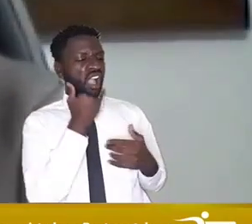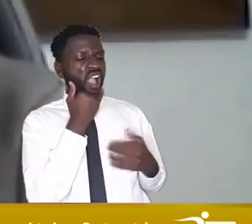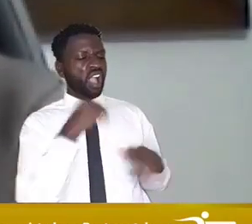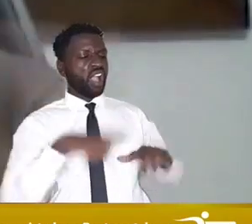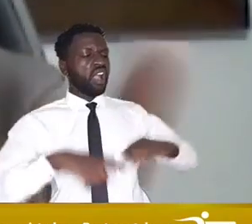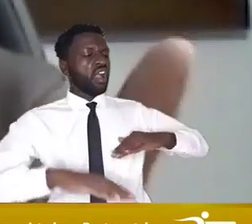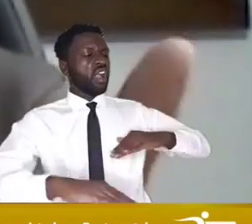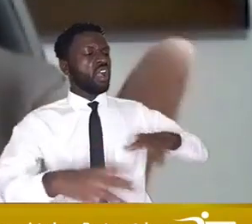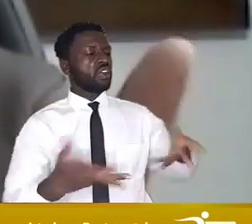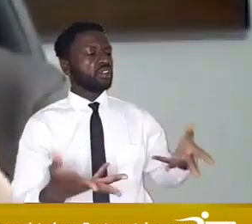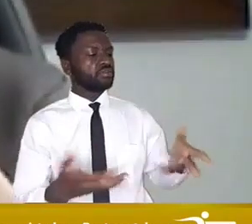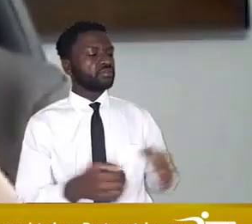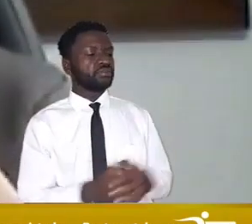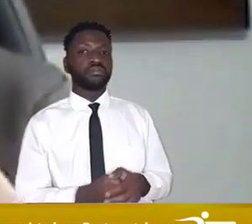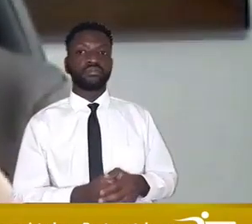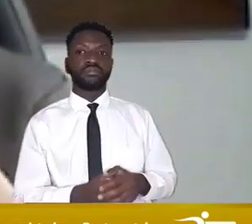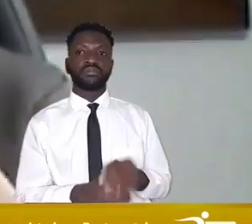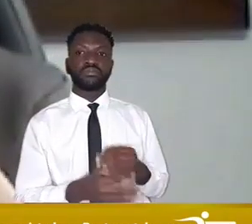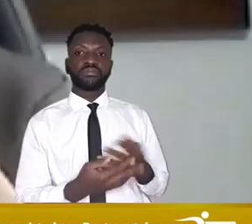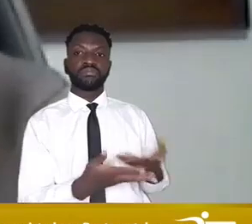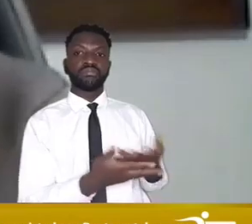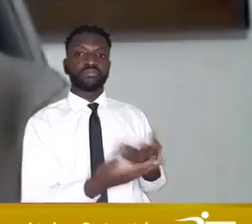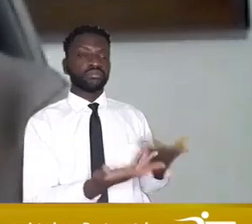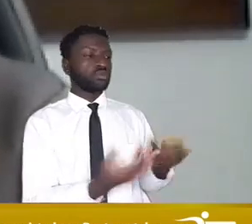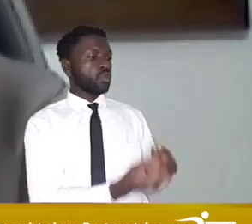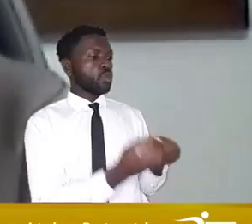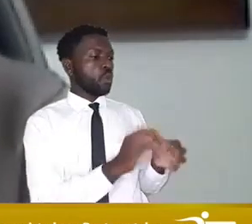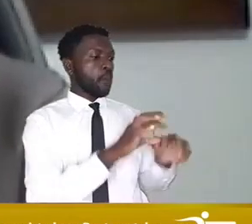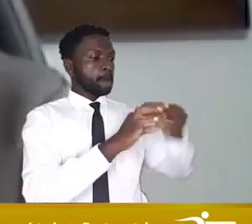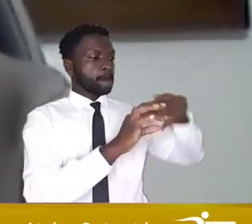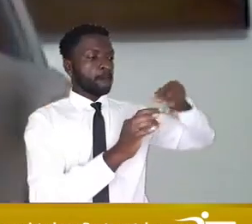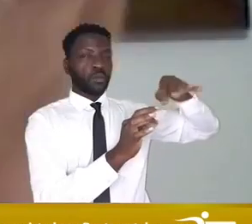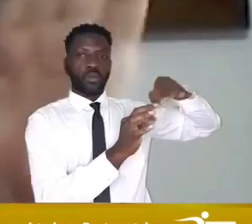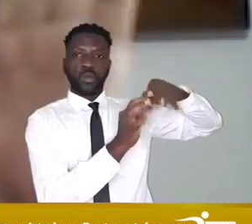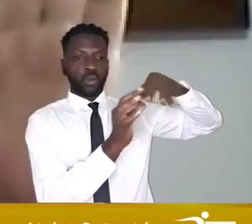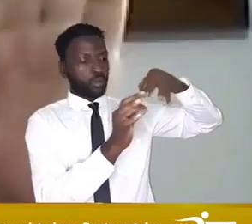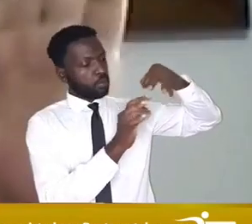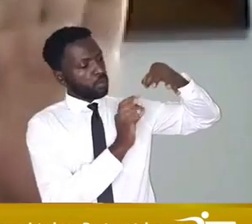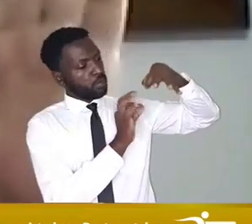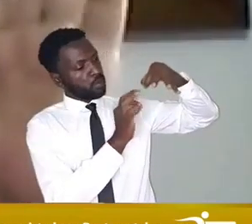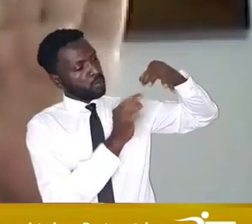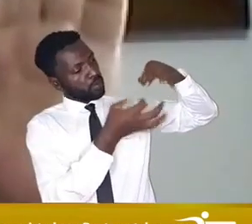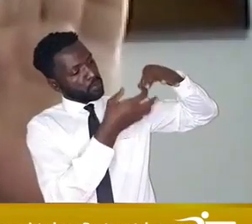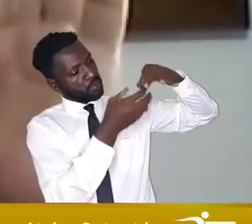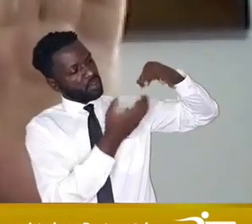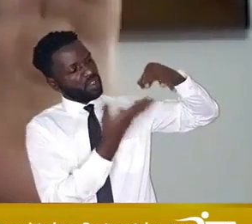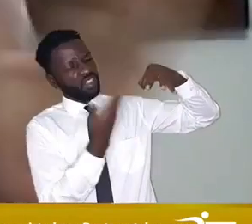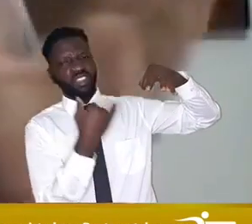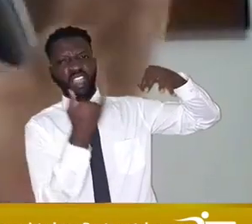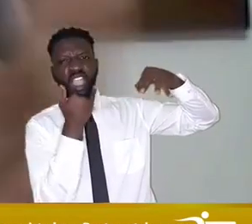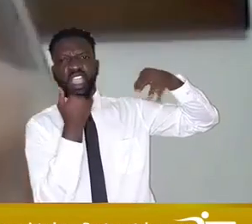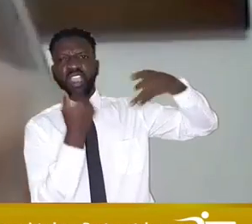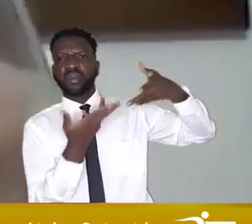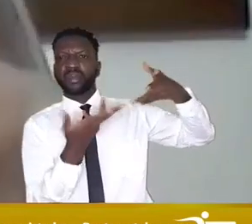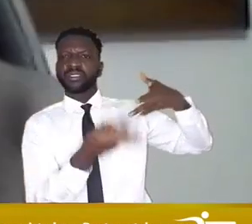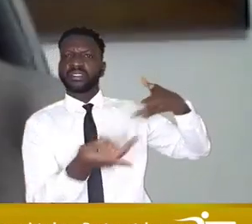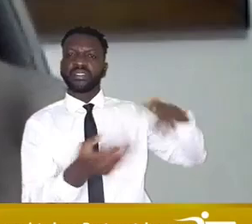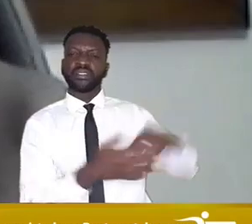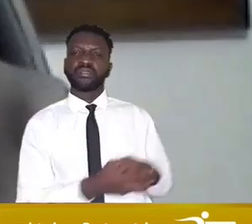Yo esperaba que me diera uvas y me dio uvas silvestres. Algo pasa. Algo pasa.